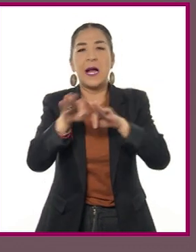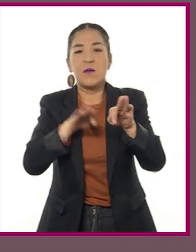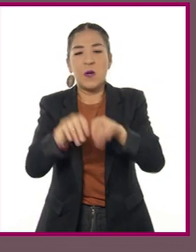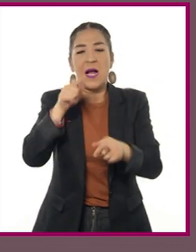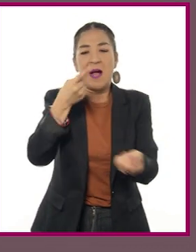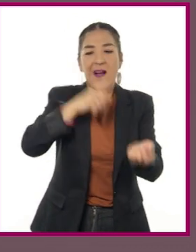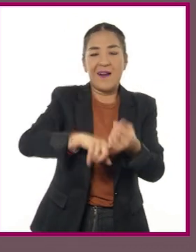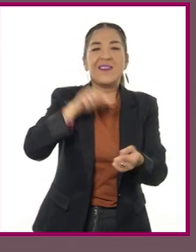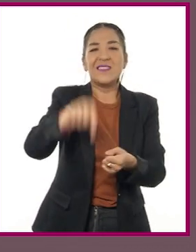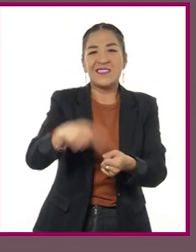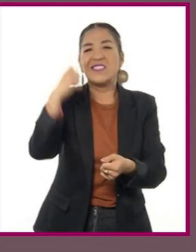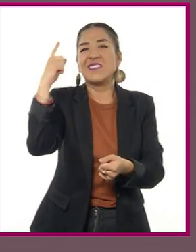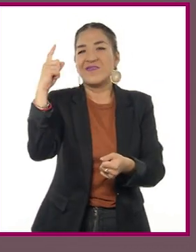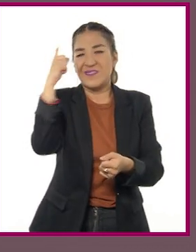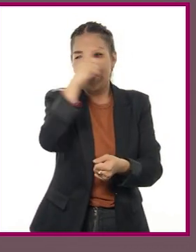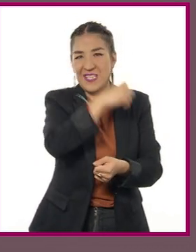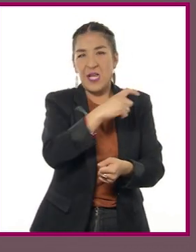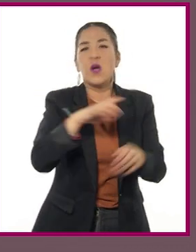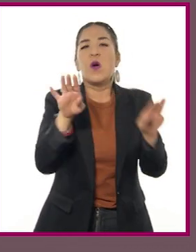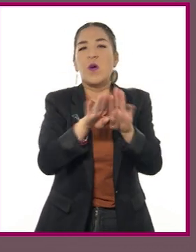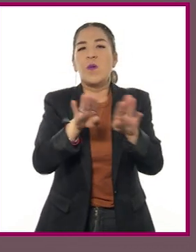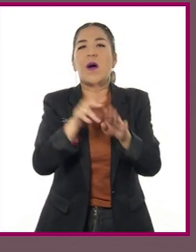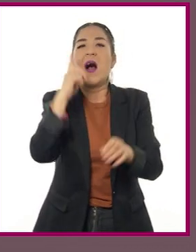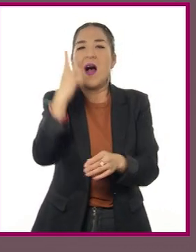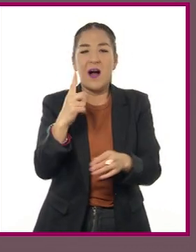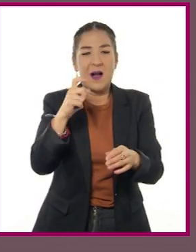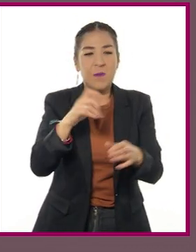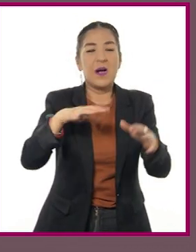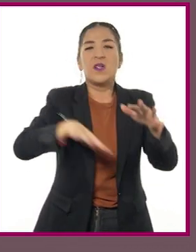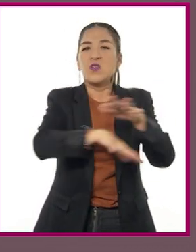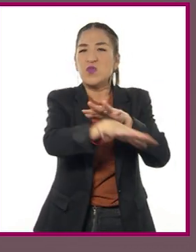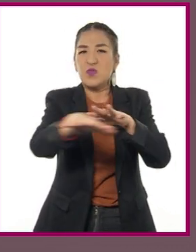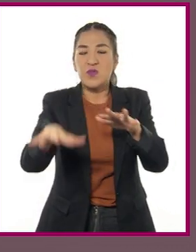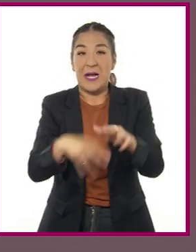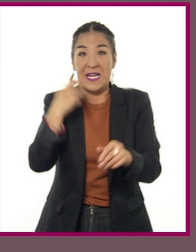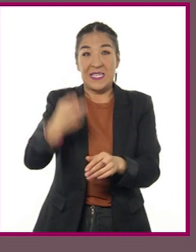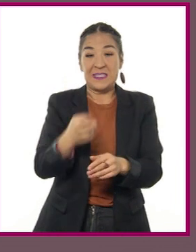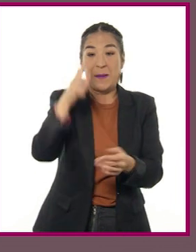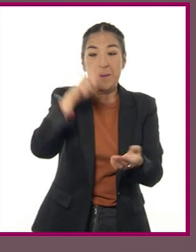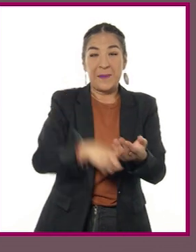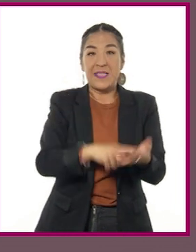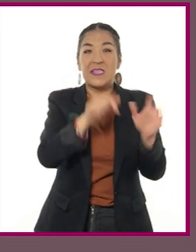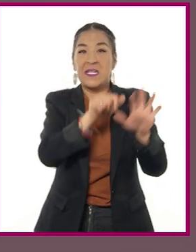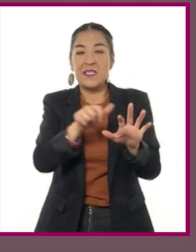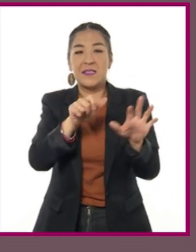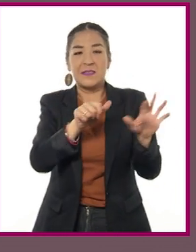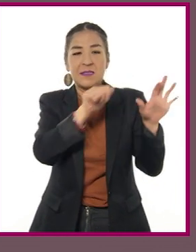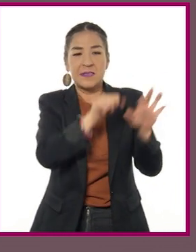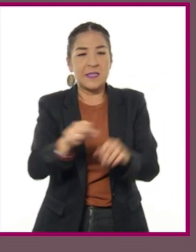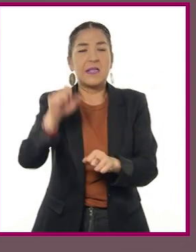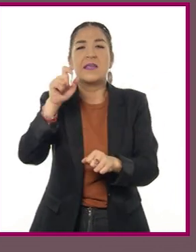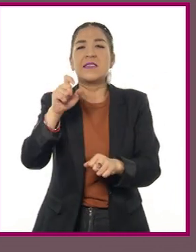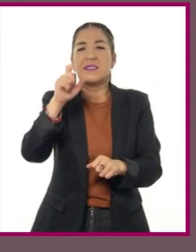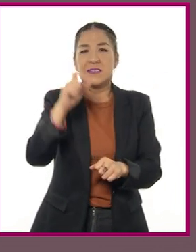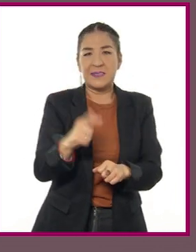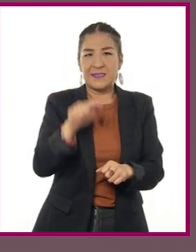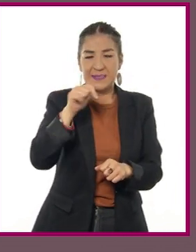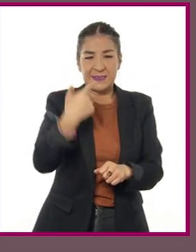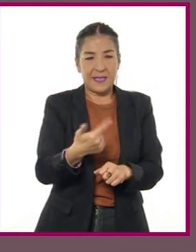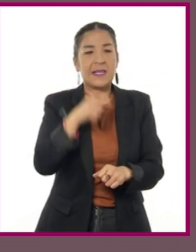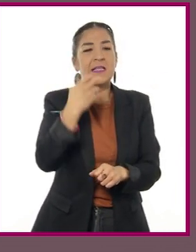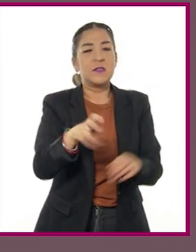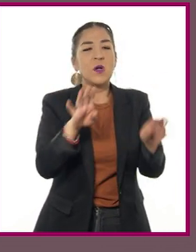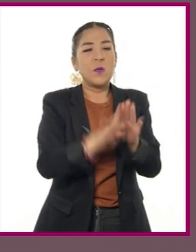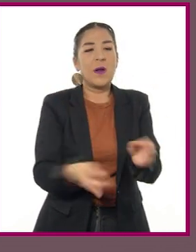en México. En el año de 1607, decidió construir un canal en Huehuetoca a fin